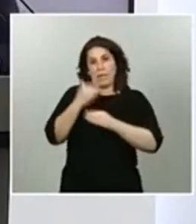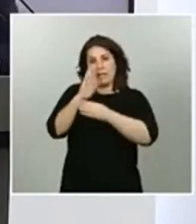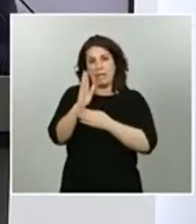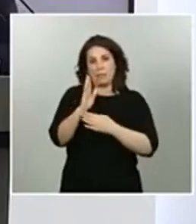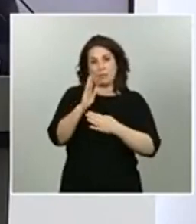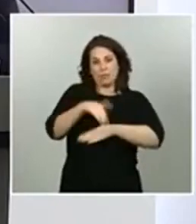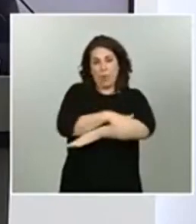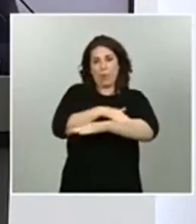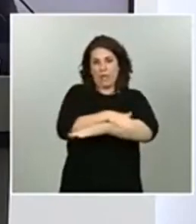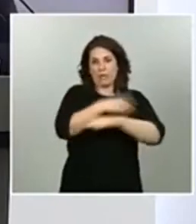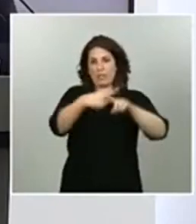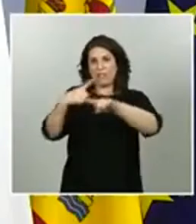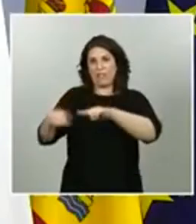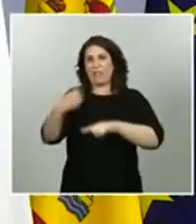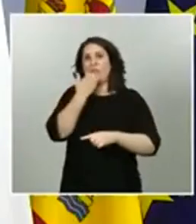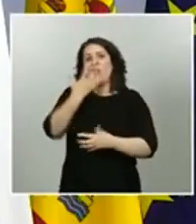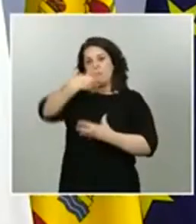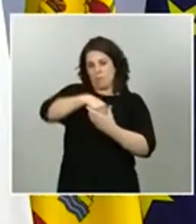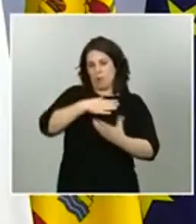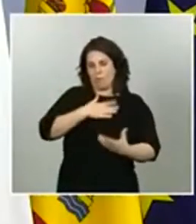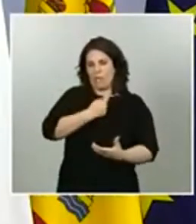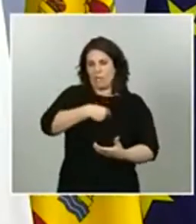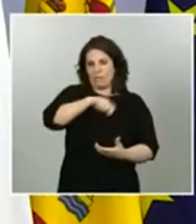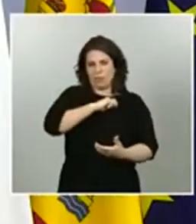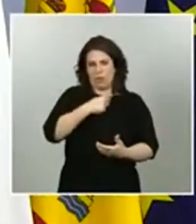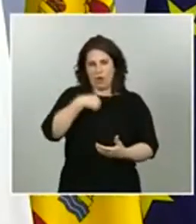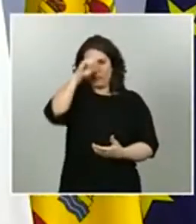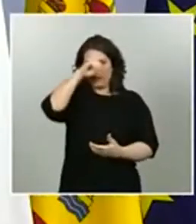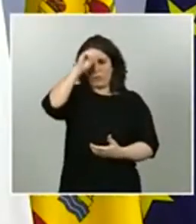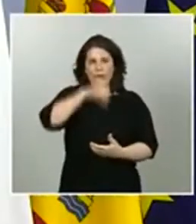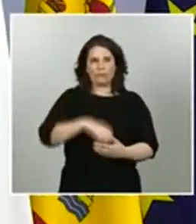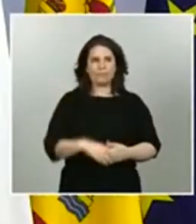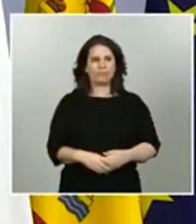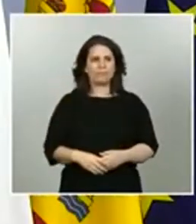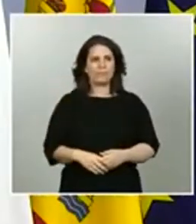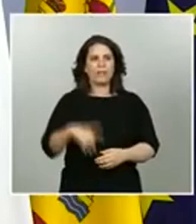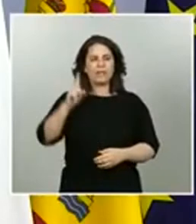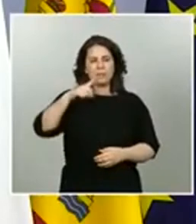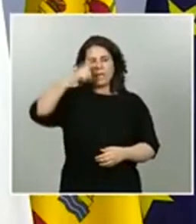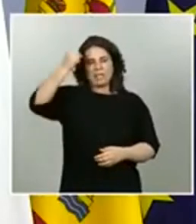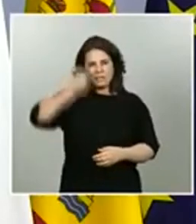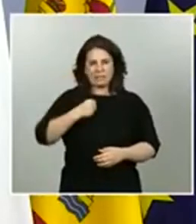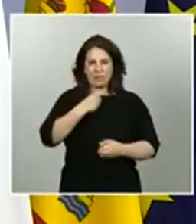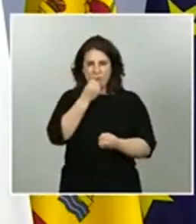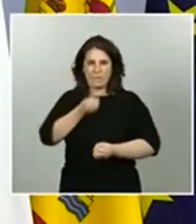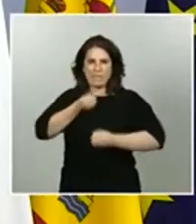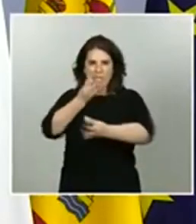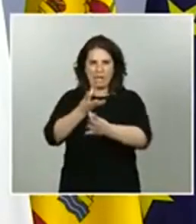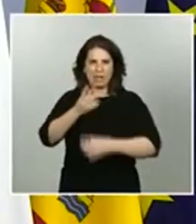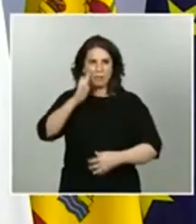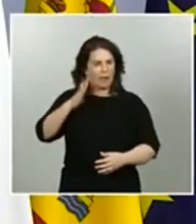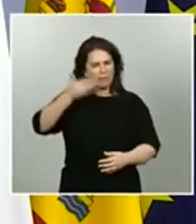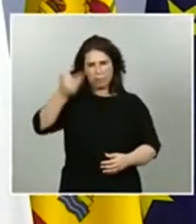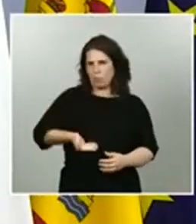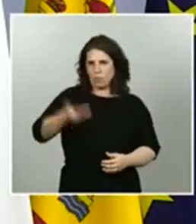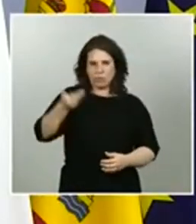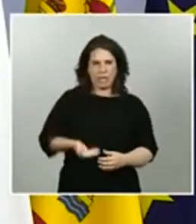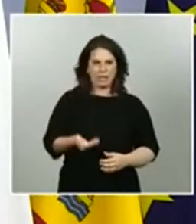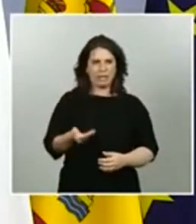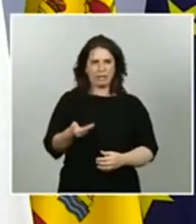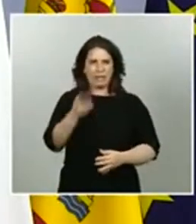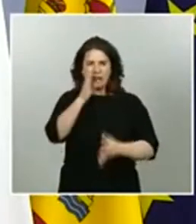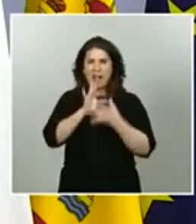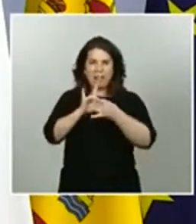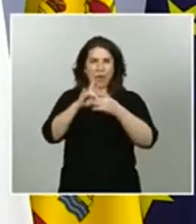italiano. Por entrar en, insisto también en este mensaje que me parece clave en relación con una de las preguntas que le ha hecho el